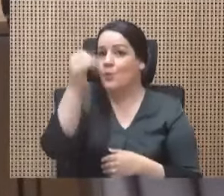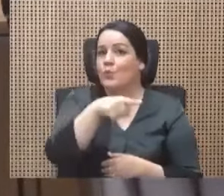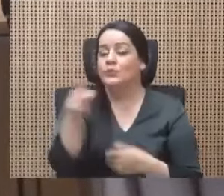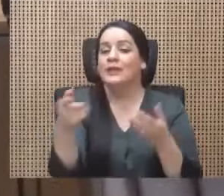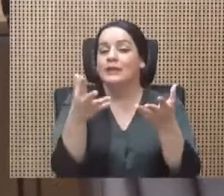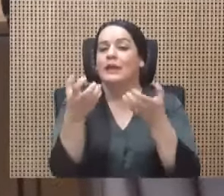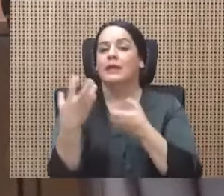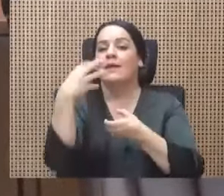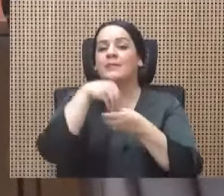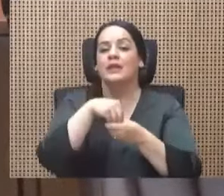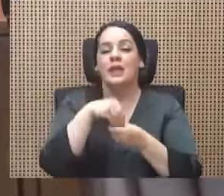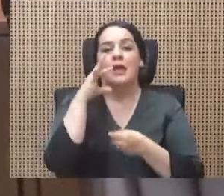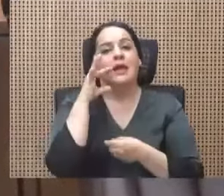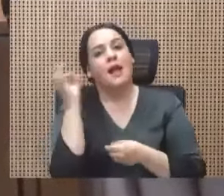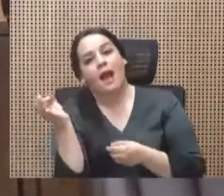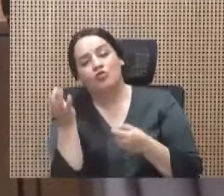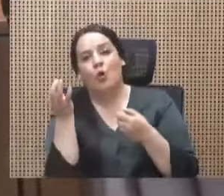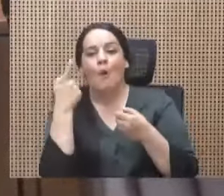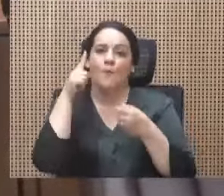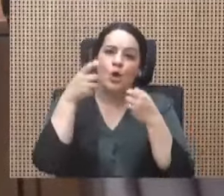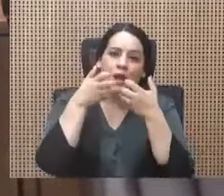meter gato por liebre.